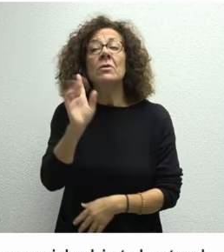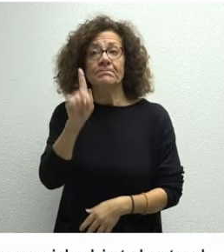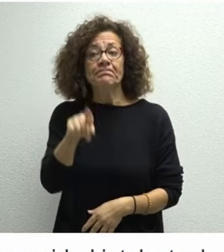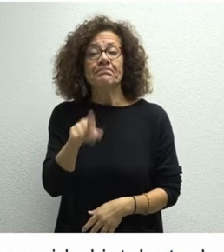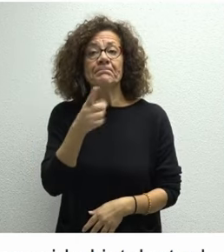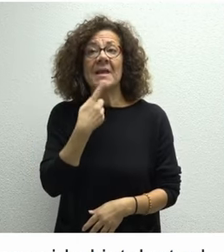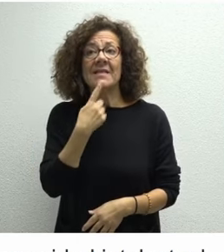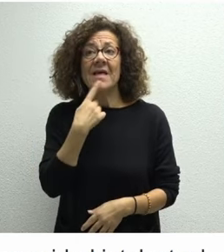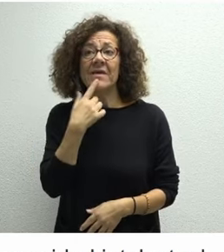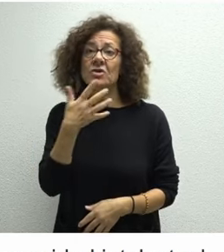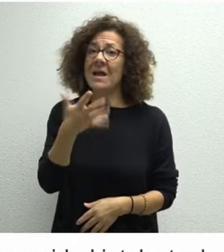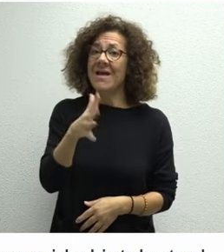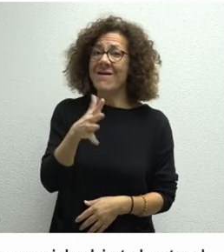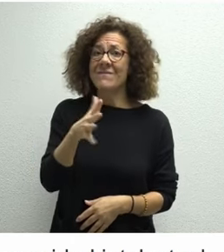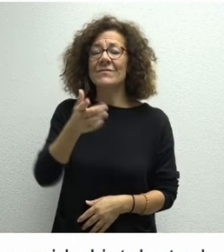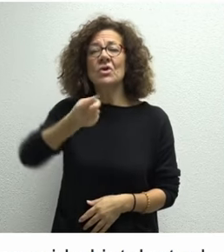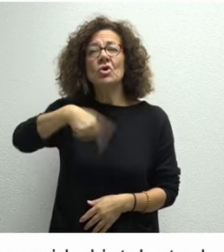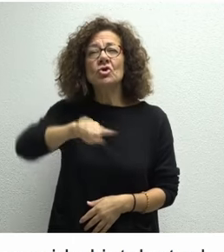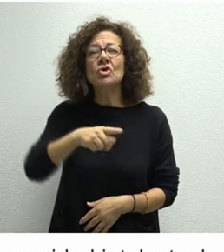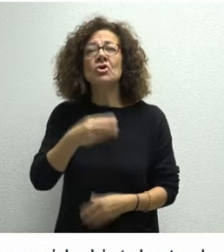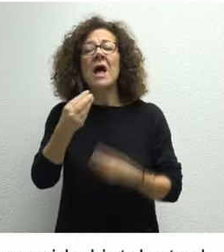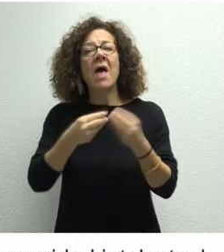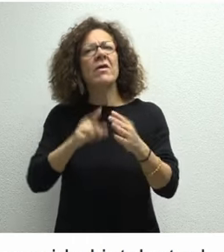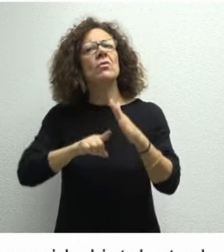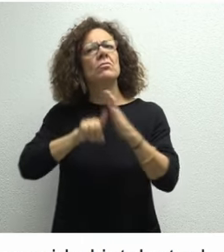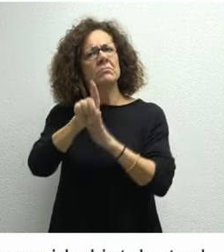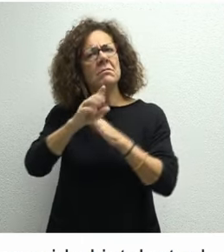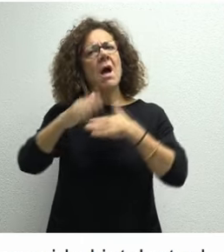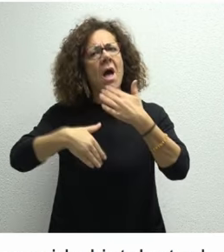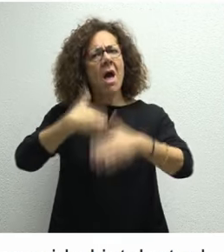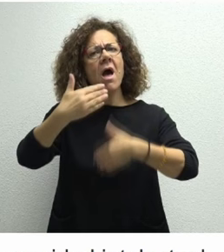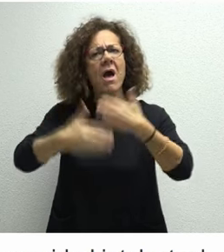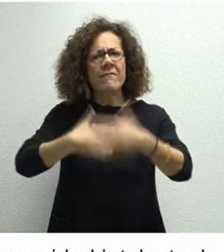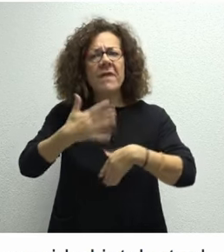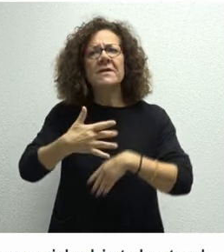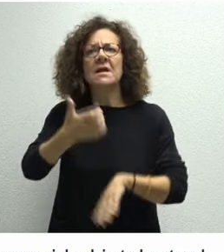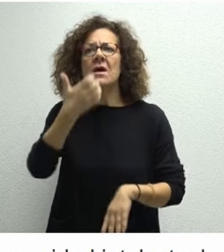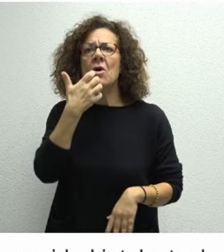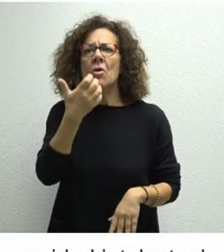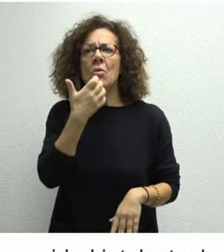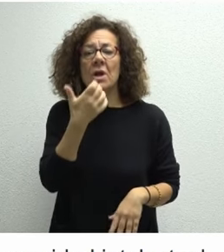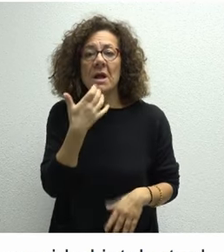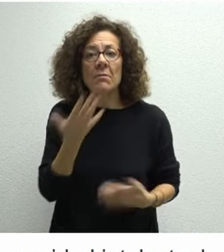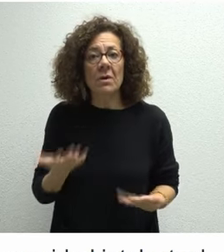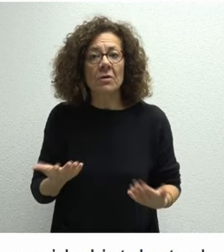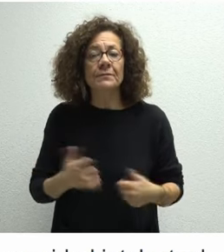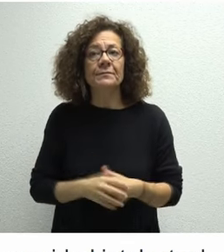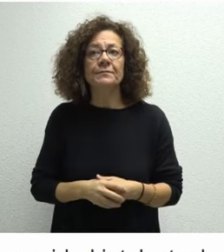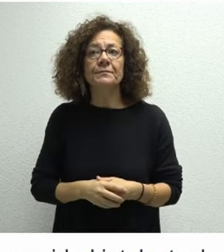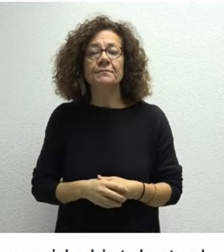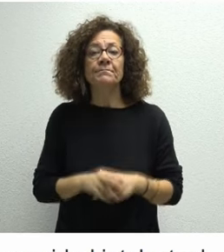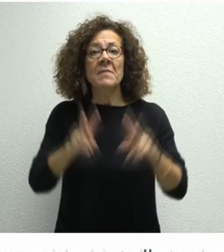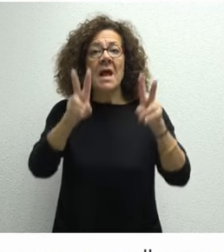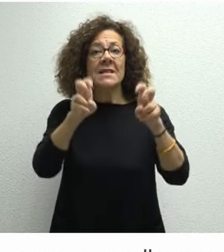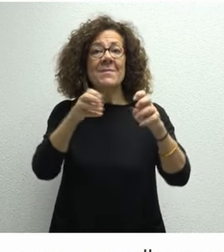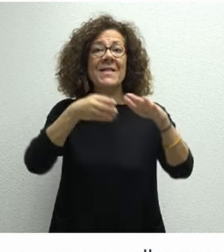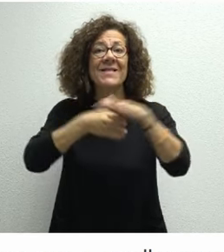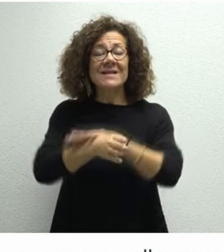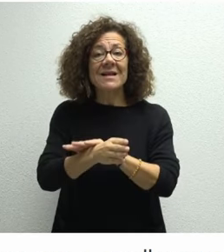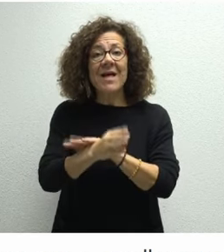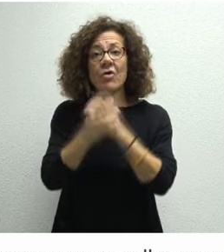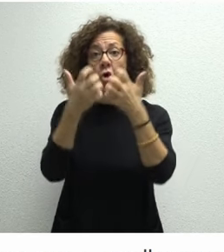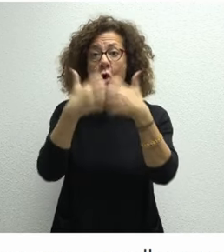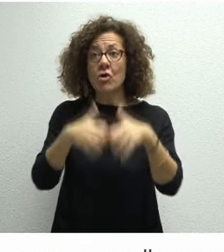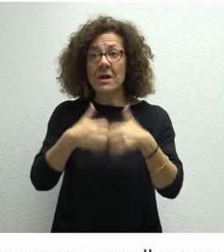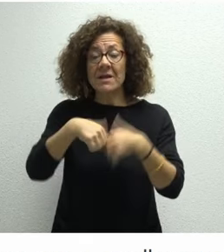que en torno a ellas estamos haciendo grandes avances eh Por ejemplo en en el tema de la accesibilidad cognitiva